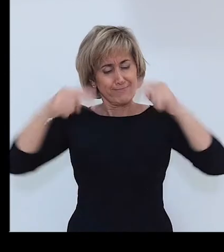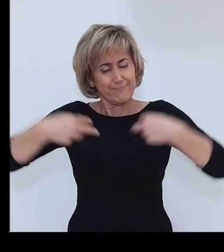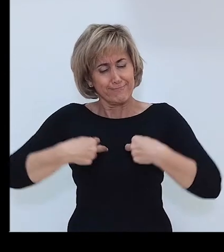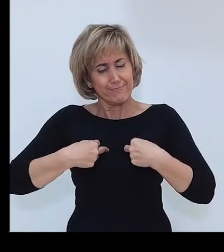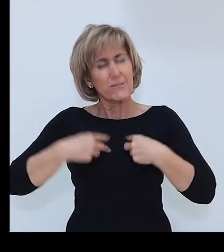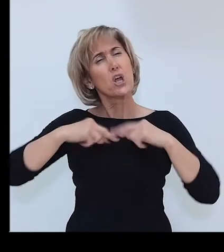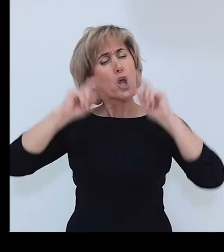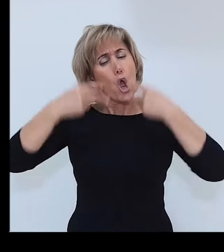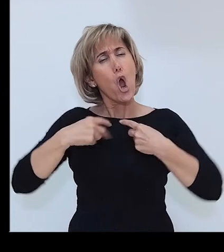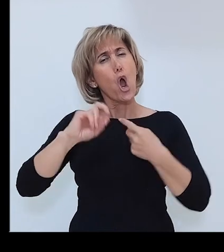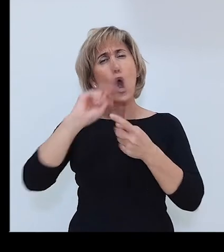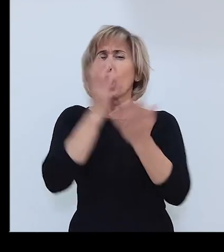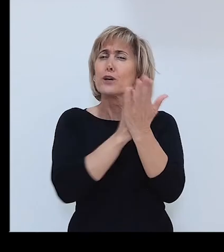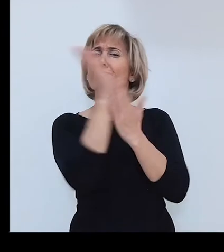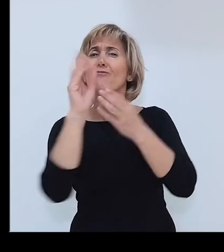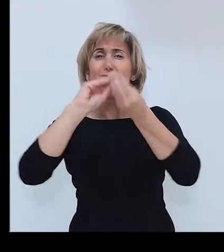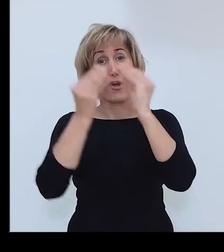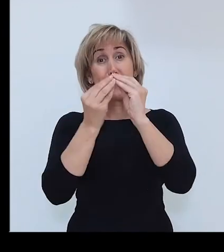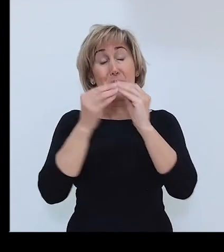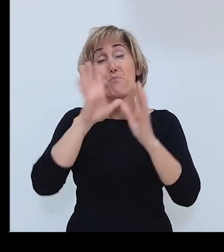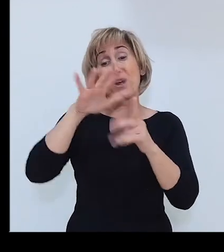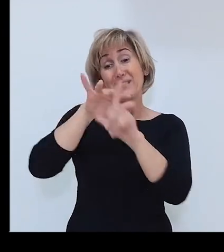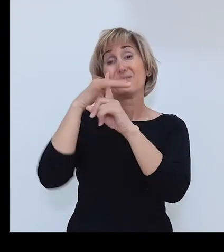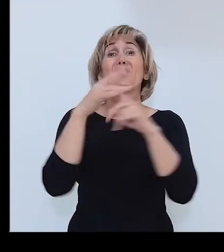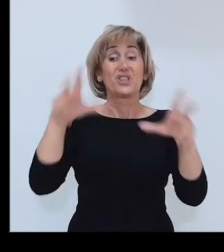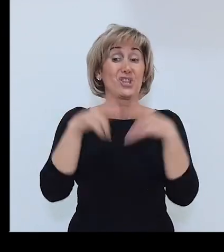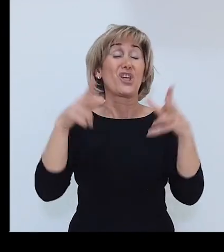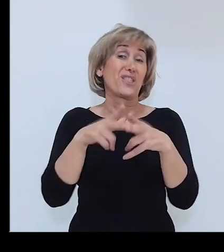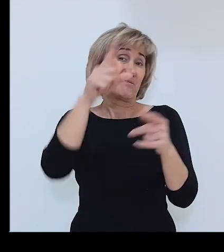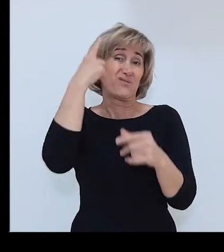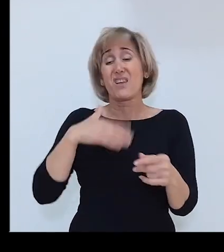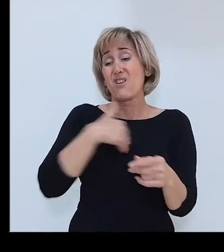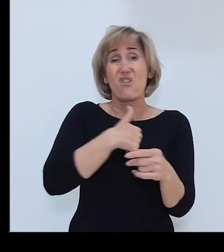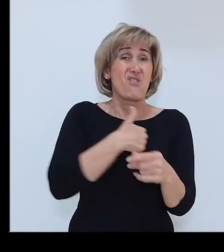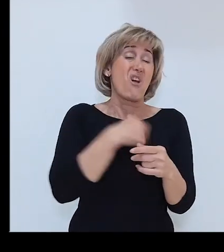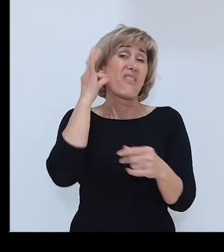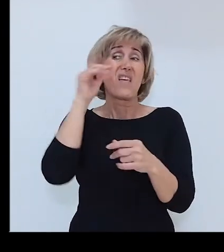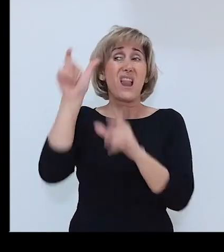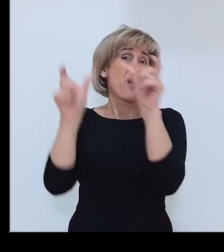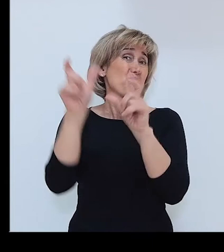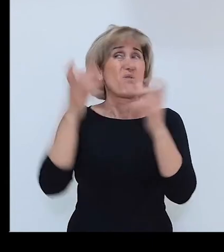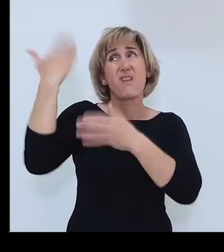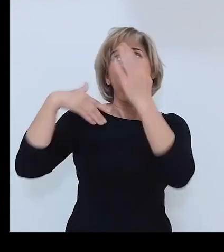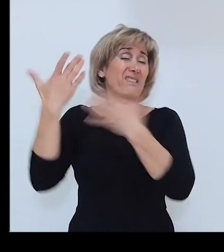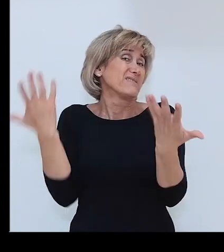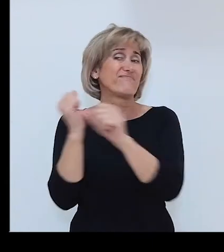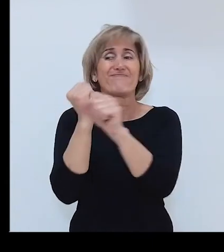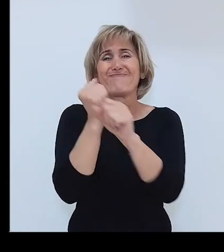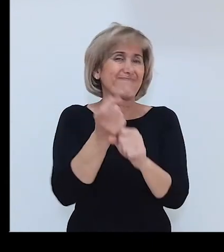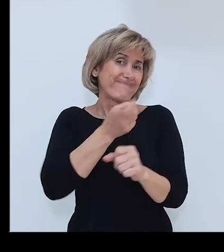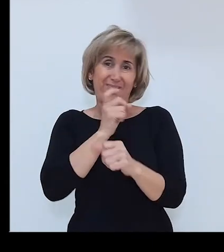y a redefinirse en una situación social donde los roles profesionales para las mujeres no abundaban.